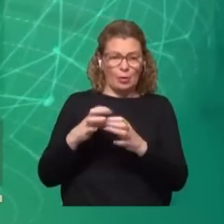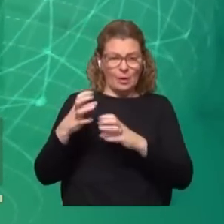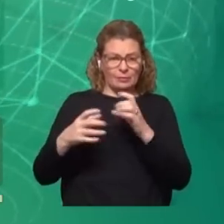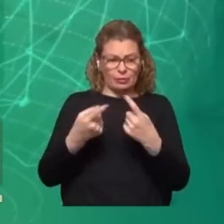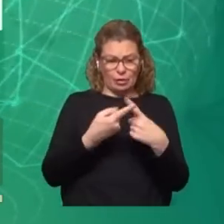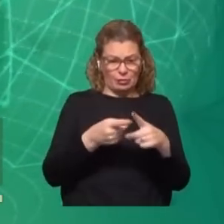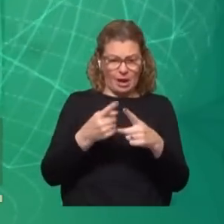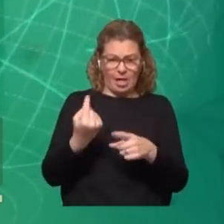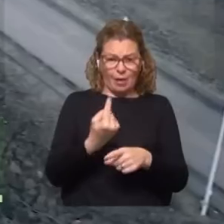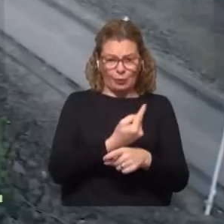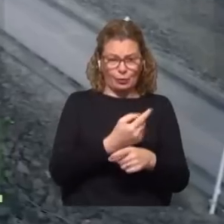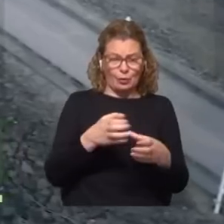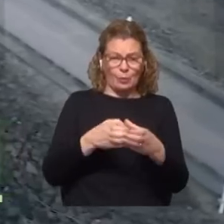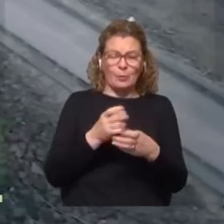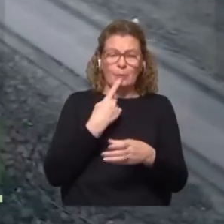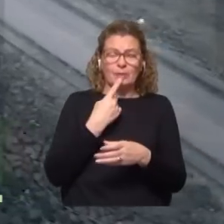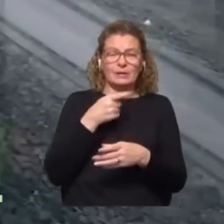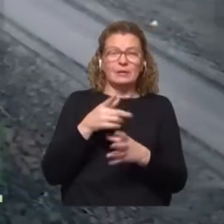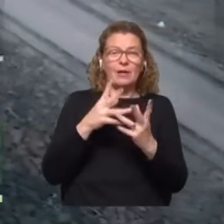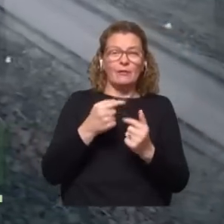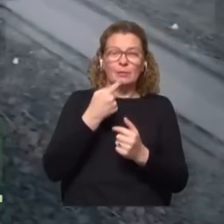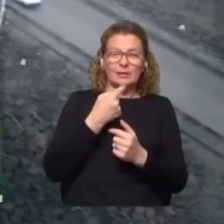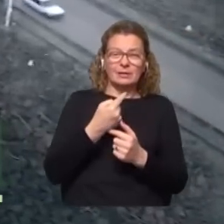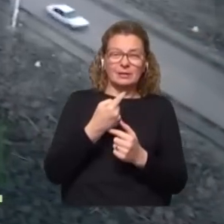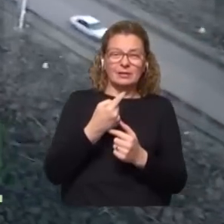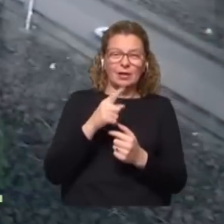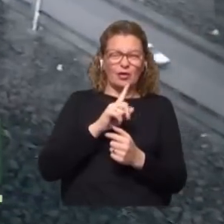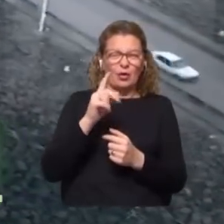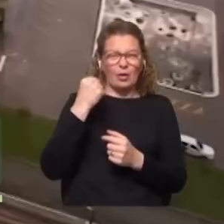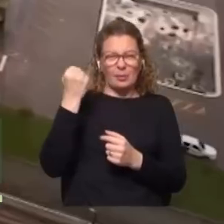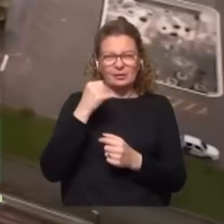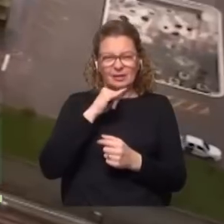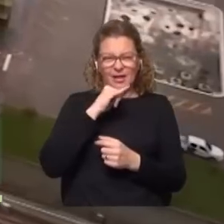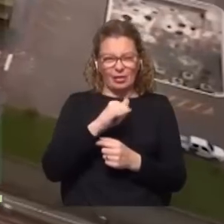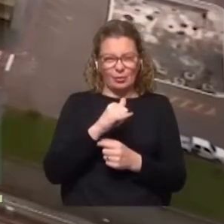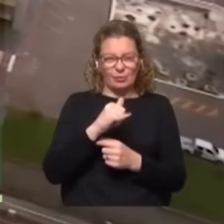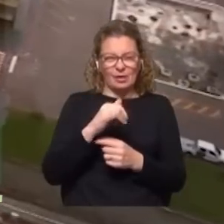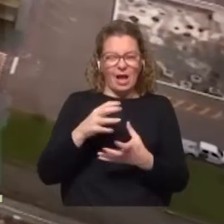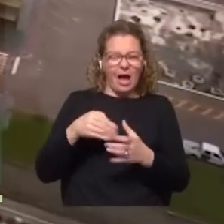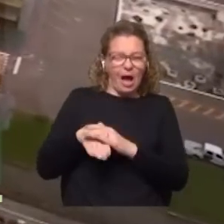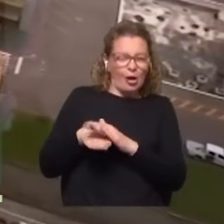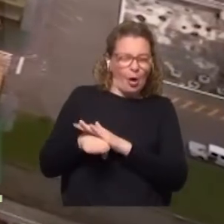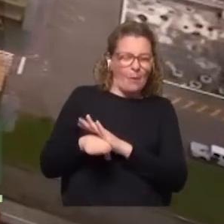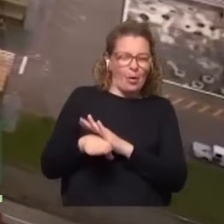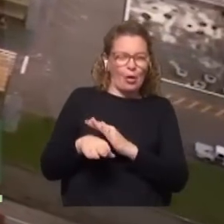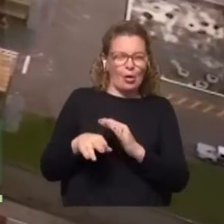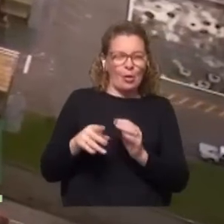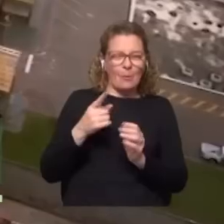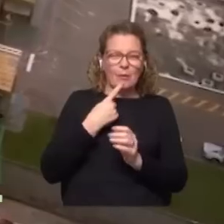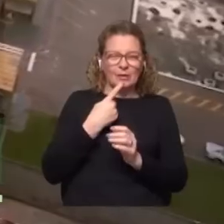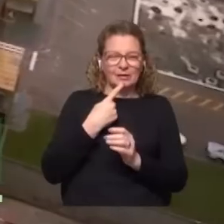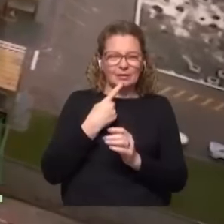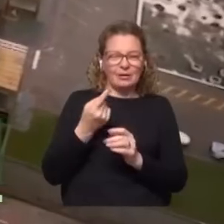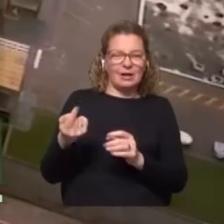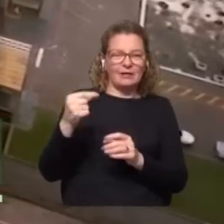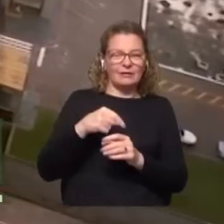de todos Sí sí De esta manera alvis Sur resto trascendencia a las denuncias sobre acomodos en el organismo incluso las